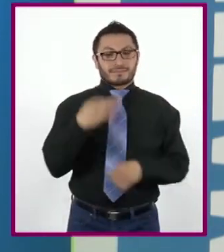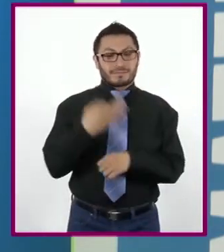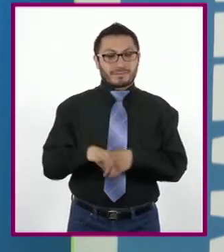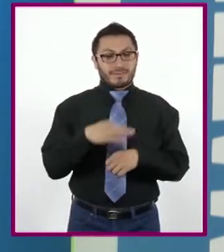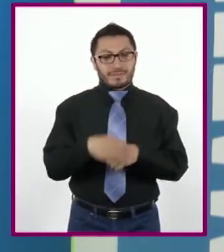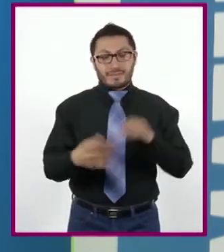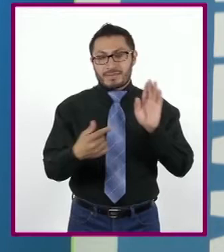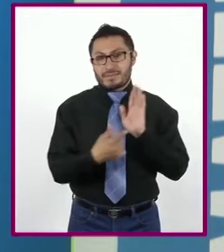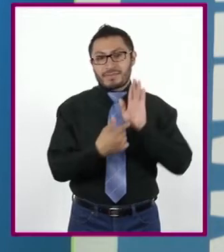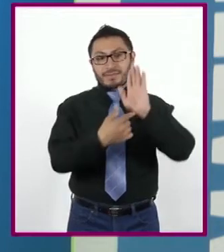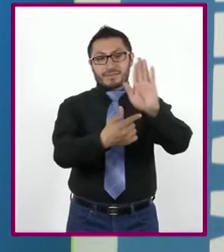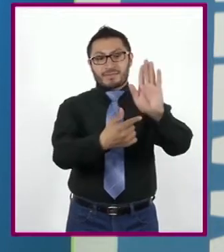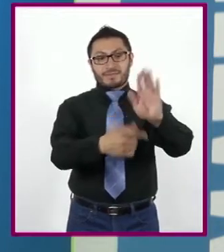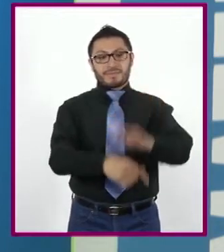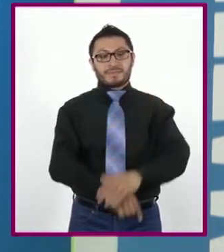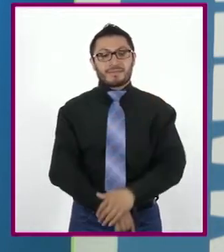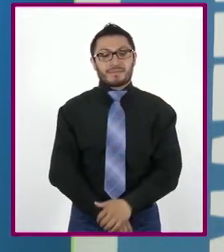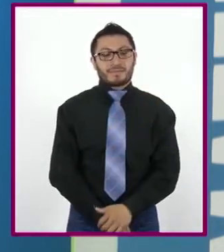muestro.